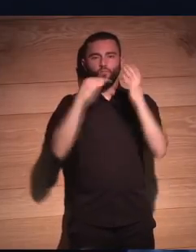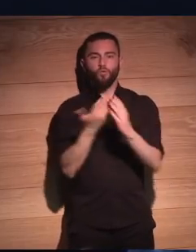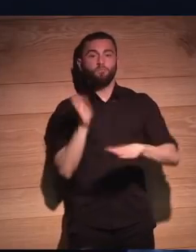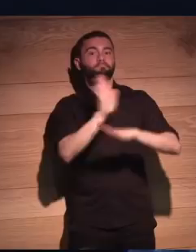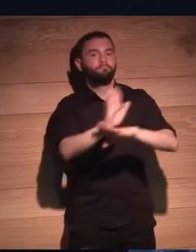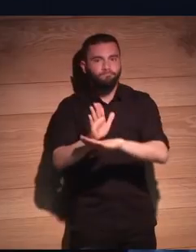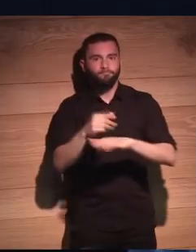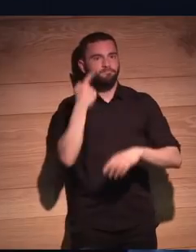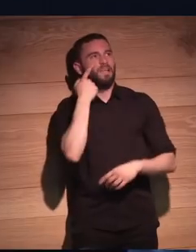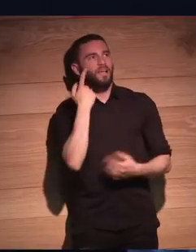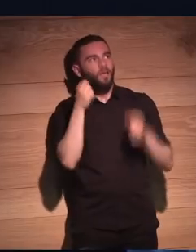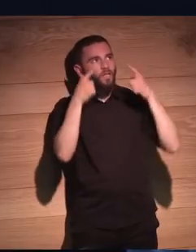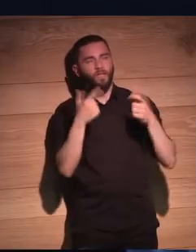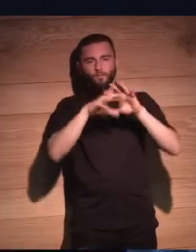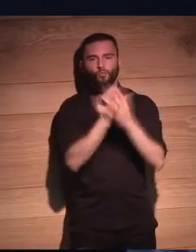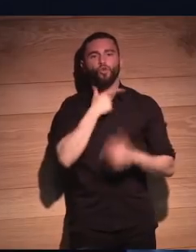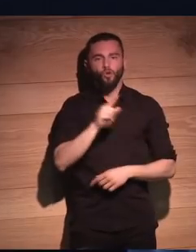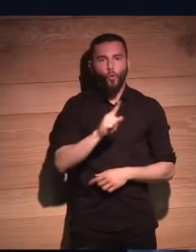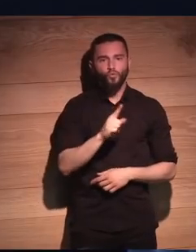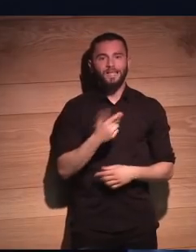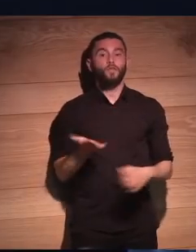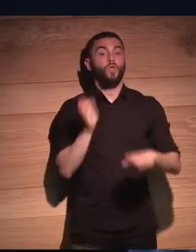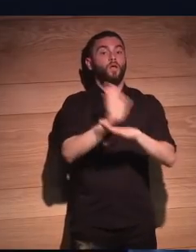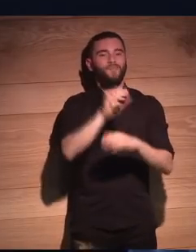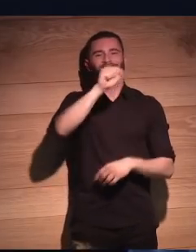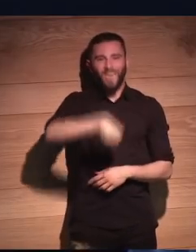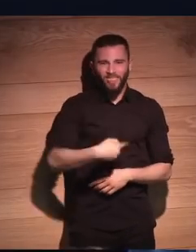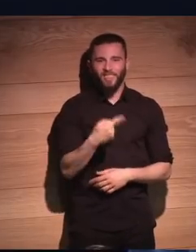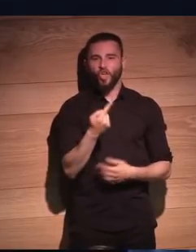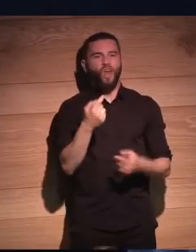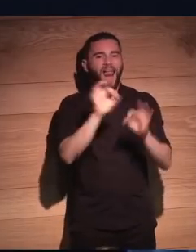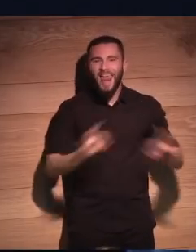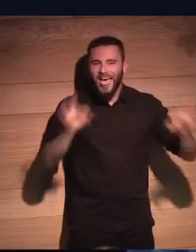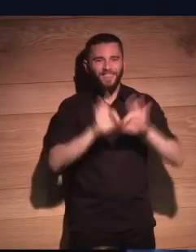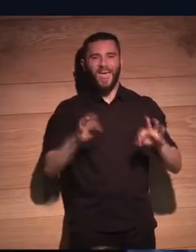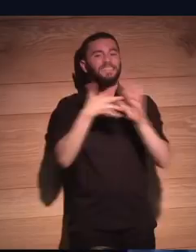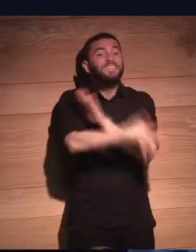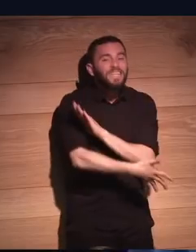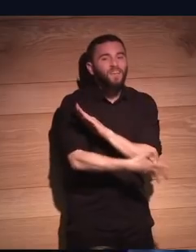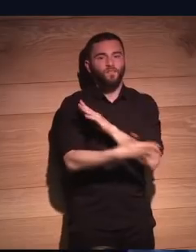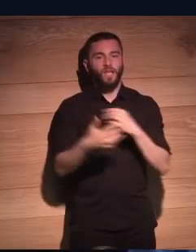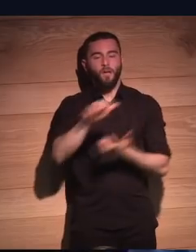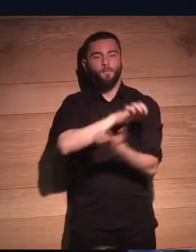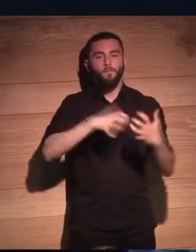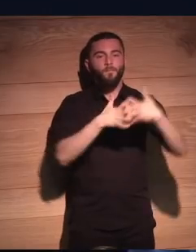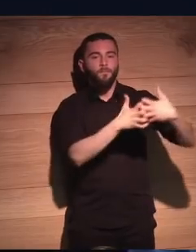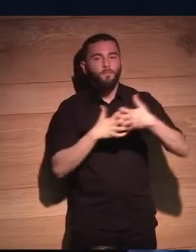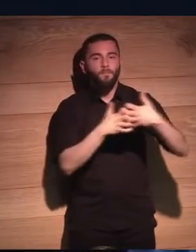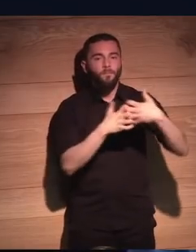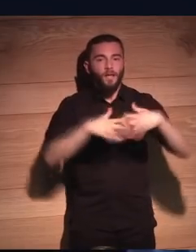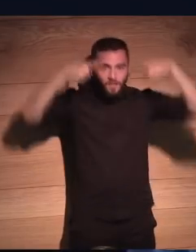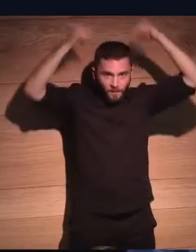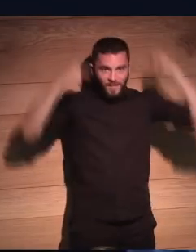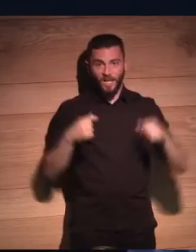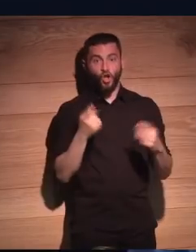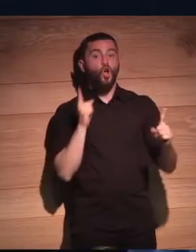gusta, y lo plasma en esa lucha contra el vacío, contra la nada, que significa el combate de Batman contra el mal,